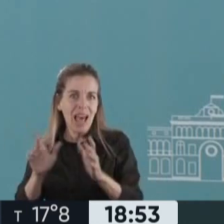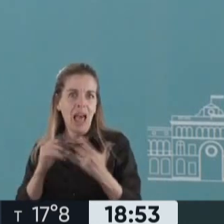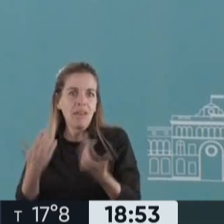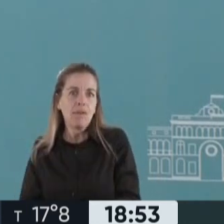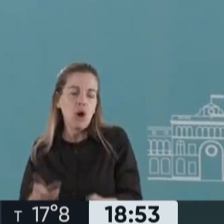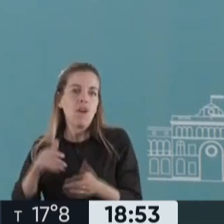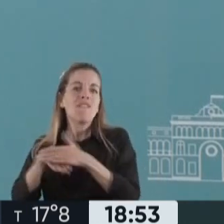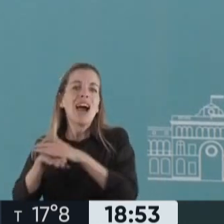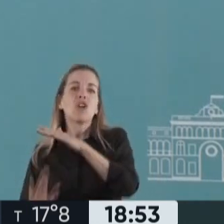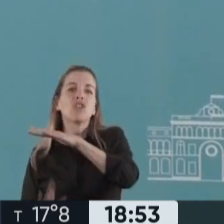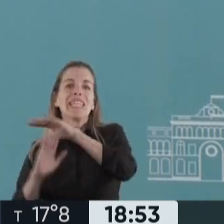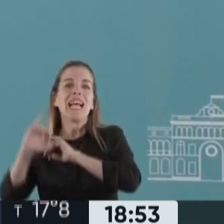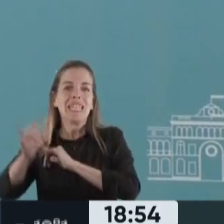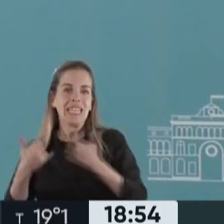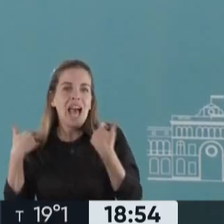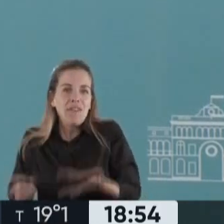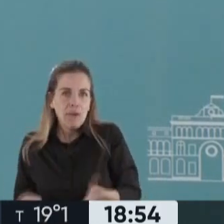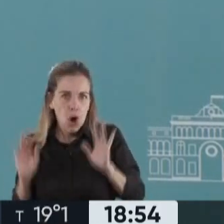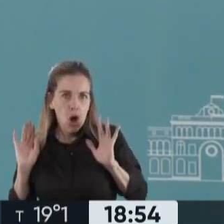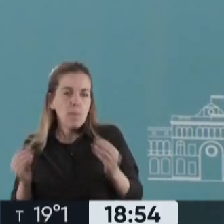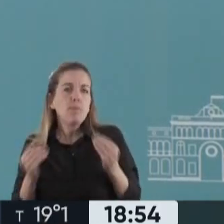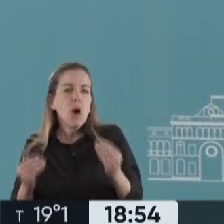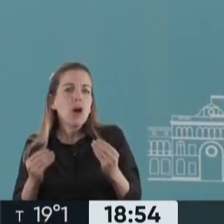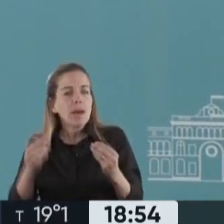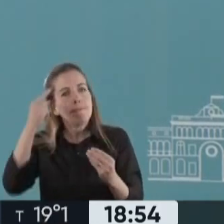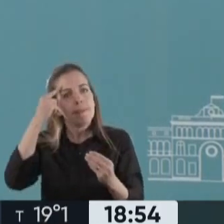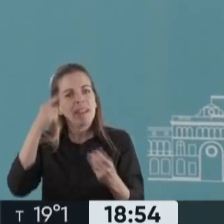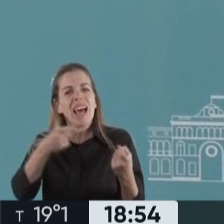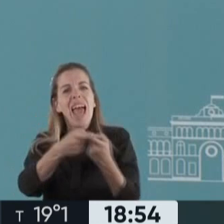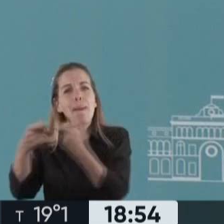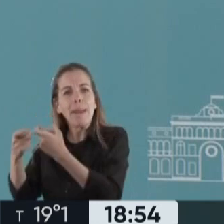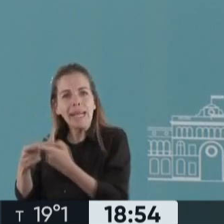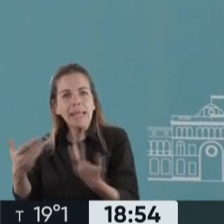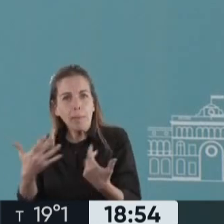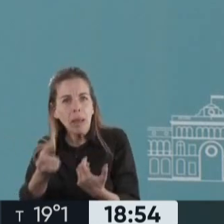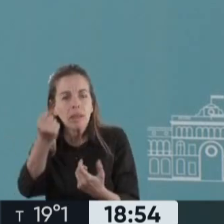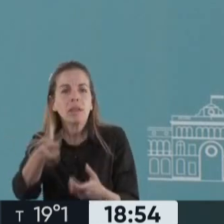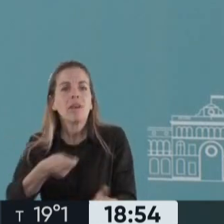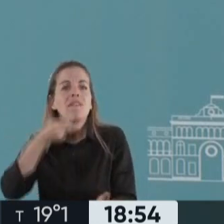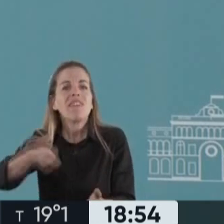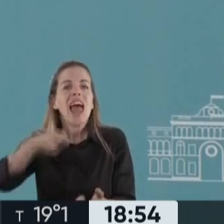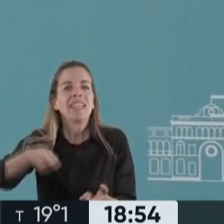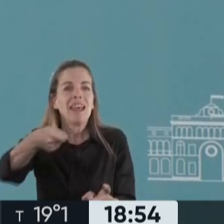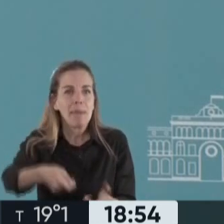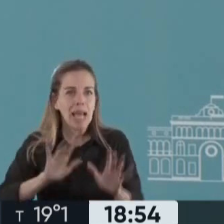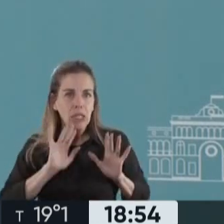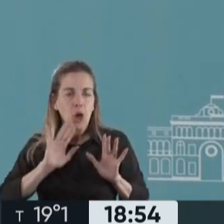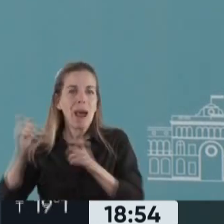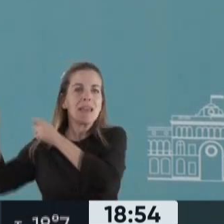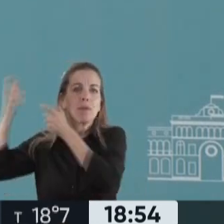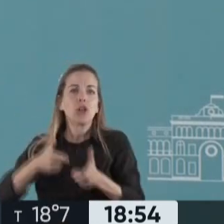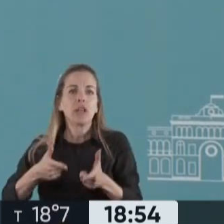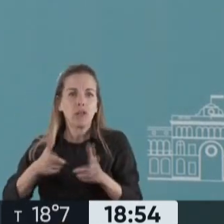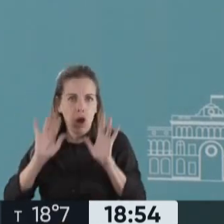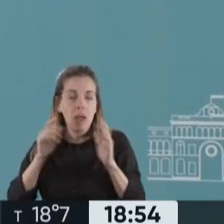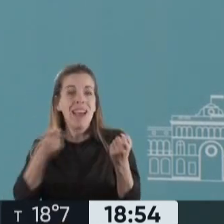Central. Prioriza cuáles son aquellas empresas que tienen acceso al financiamiento para las importaciones. Todas las empresas